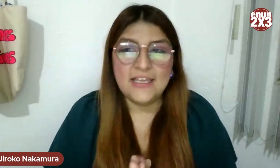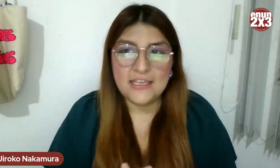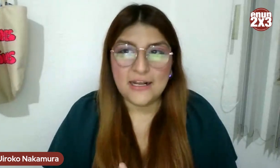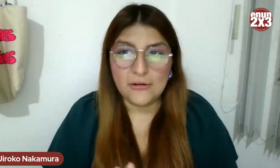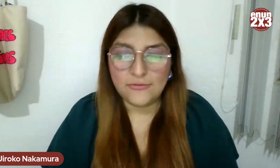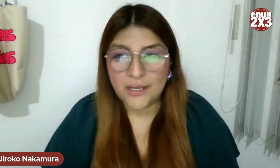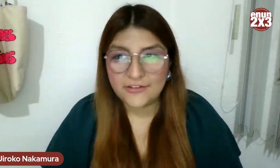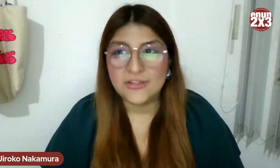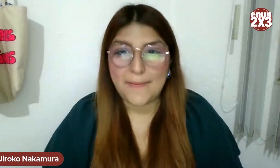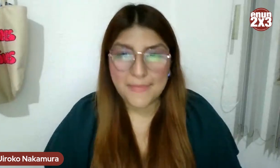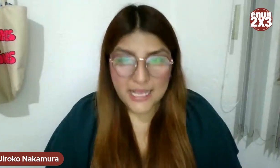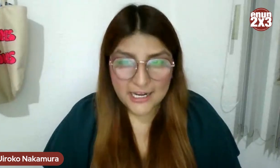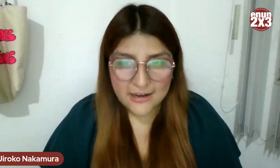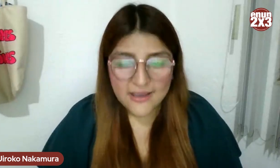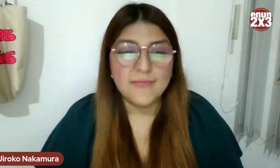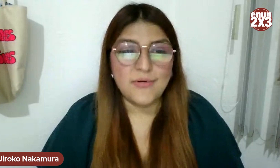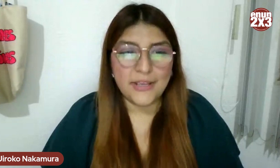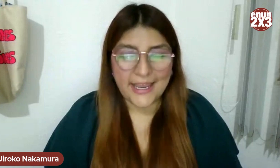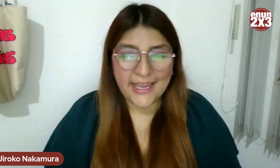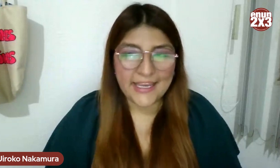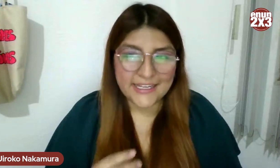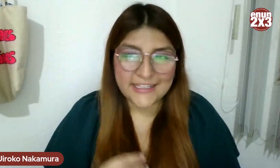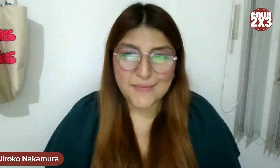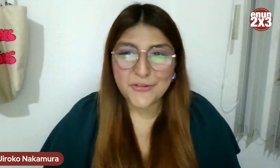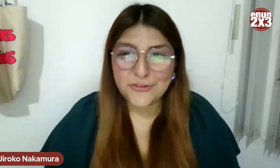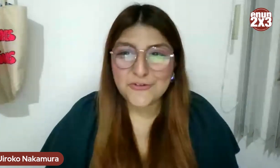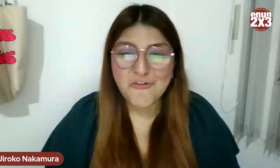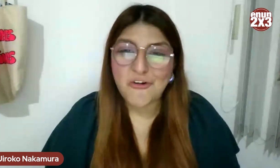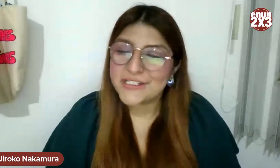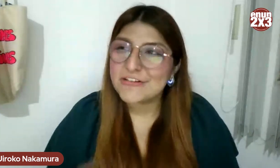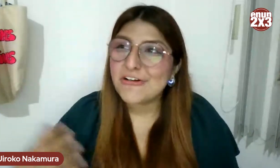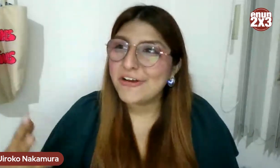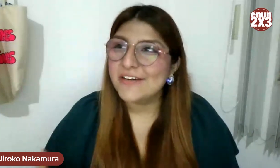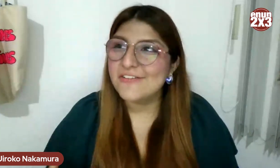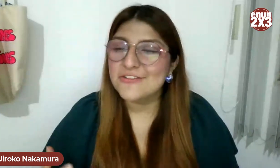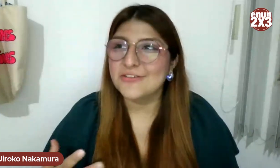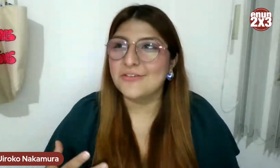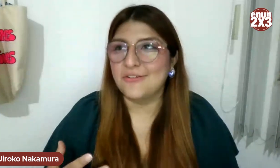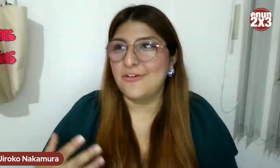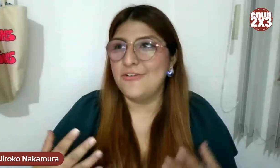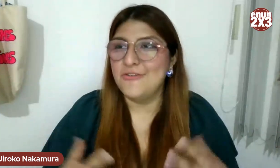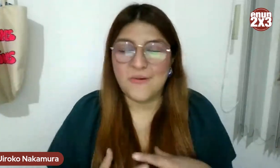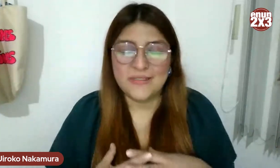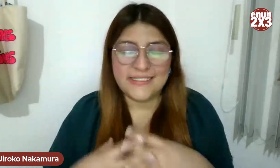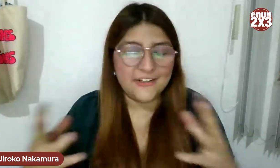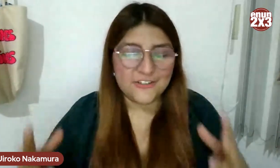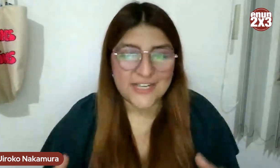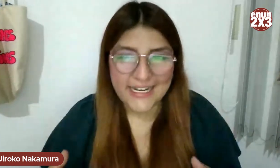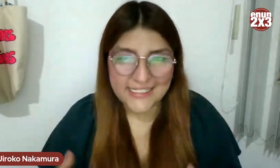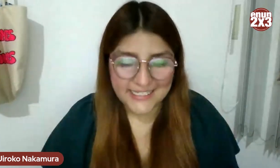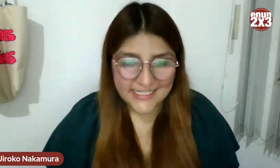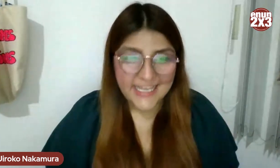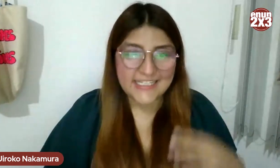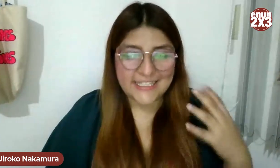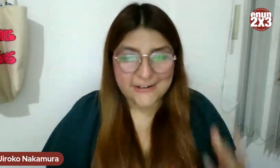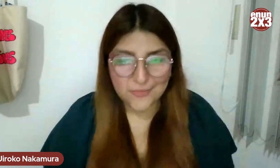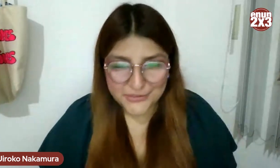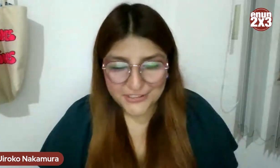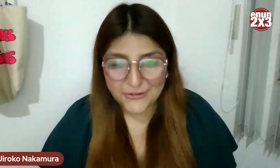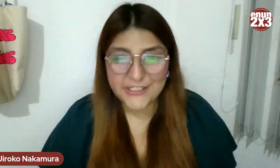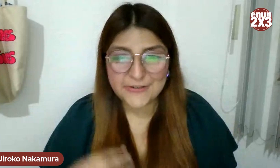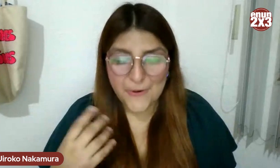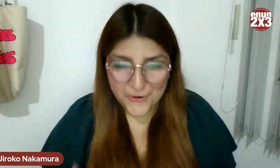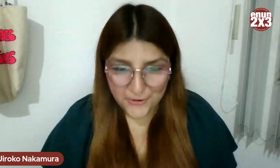fina y el olfato también, porque de pronto no es solo irnos con ciertos analistas,